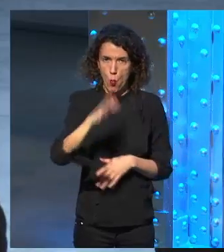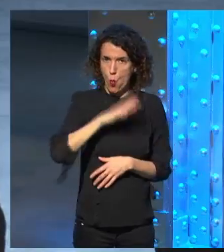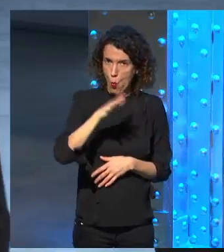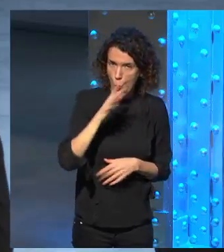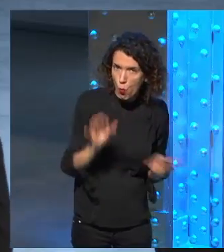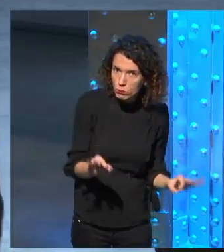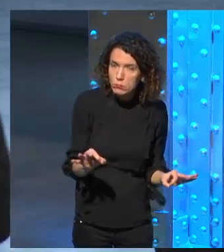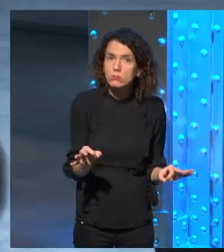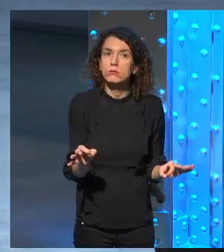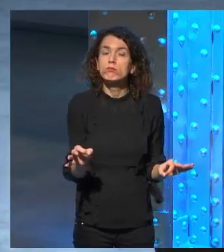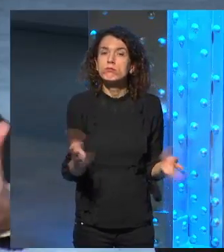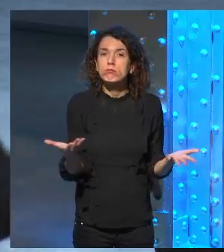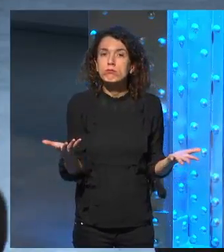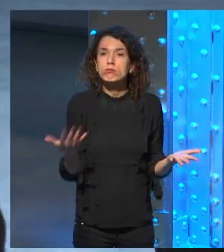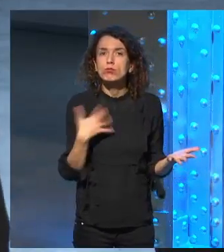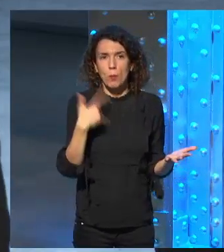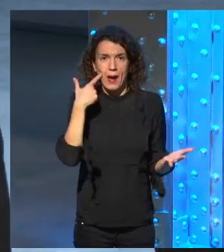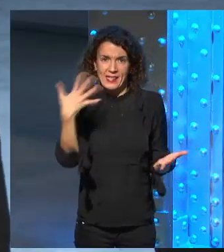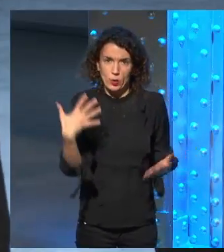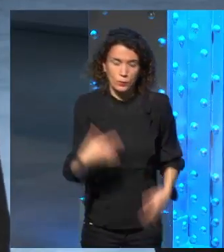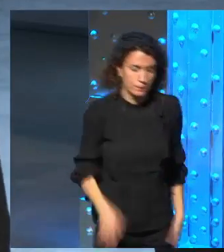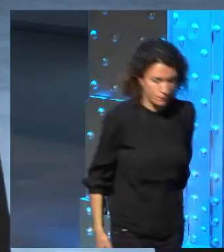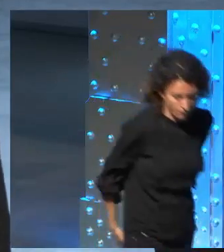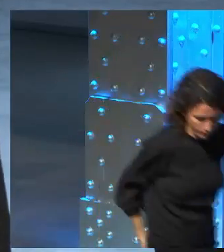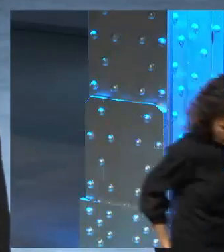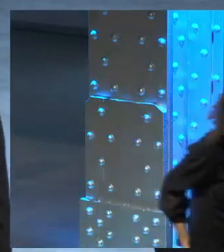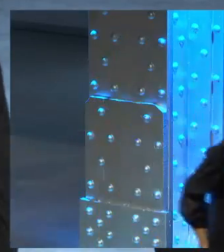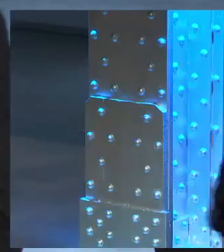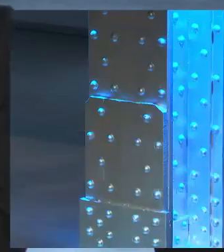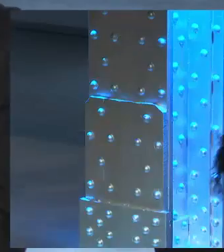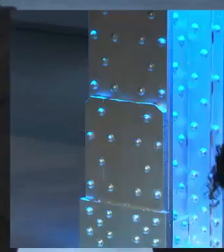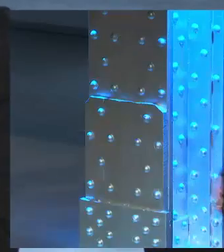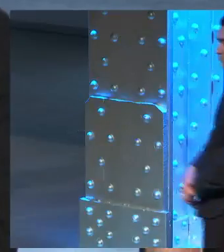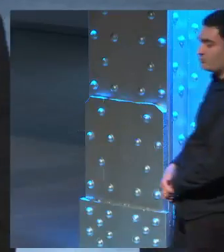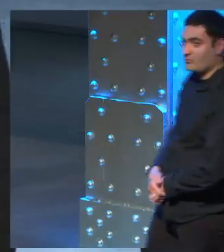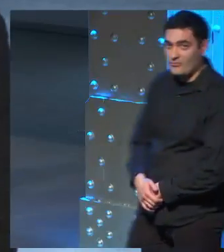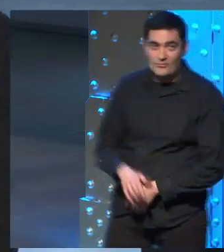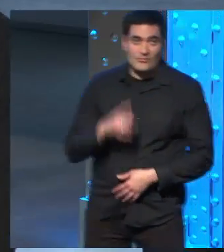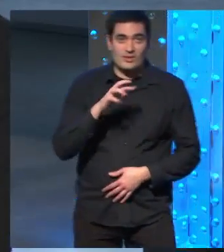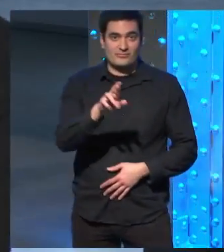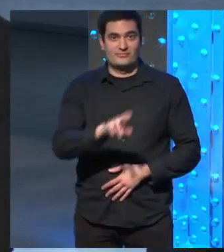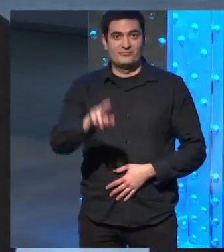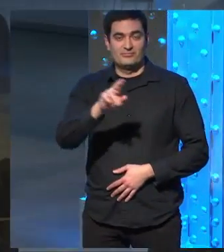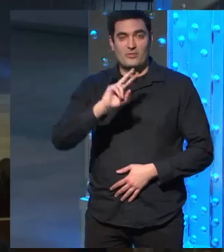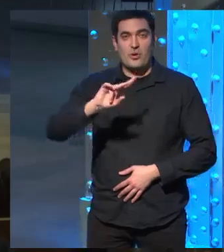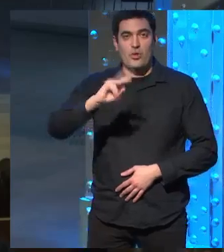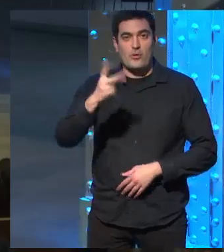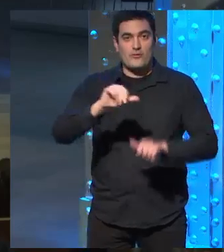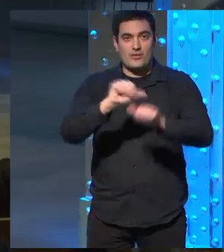espectacular y tuvo mucho más éxito. O sea que pero había olvidado completamente que existía esta doble